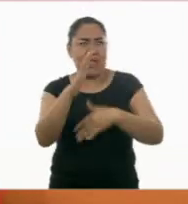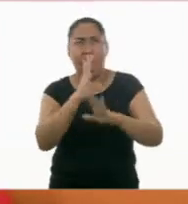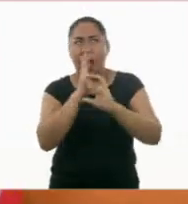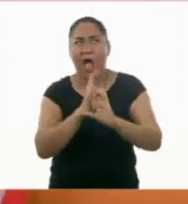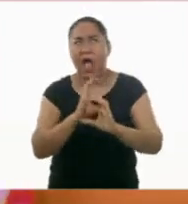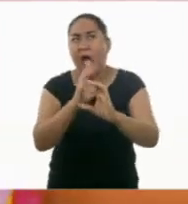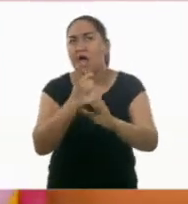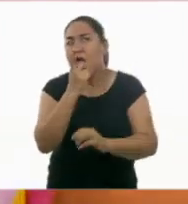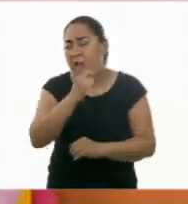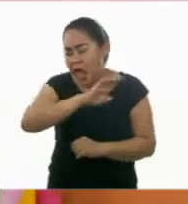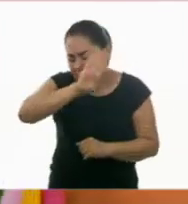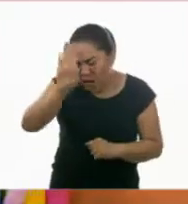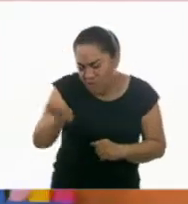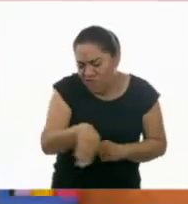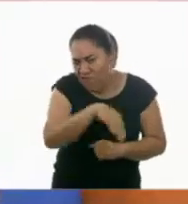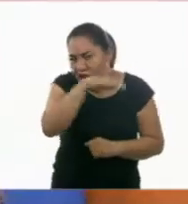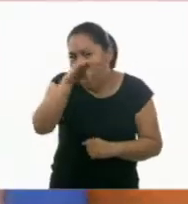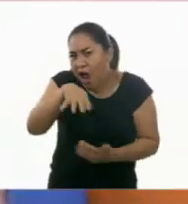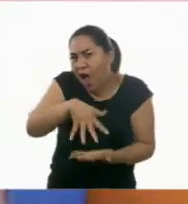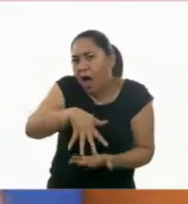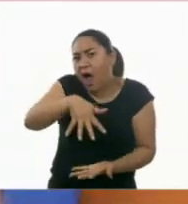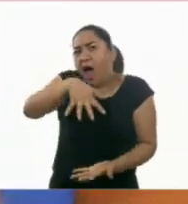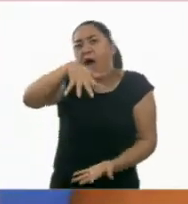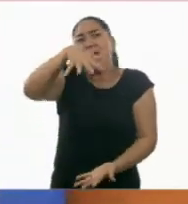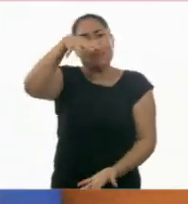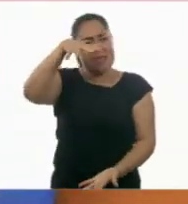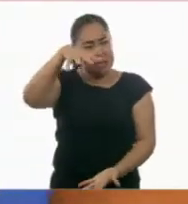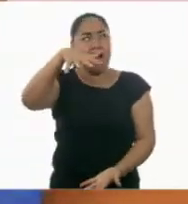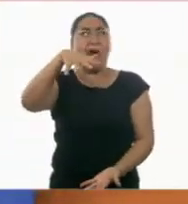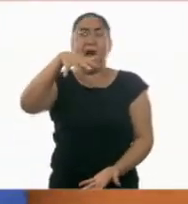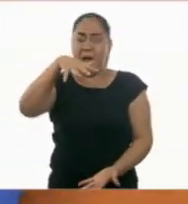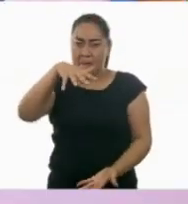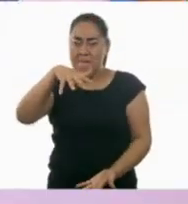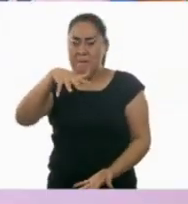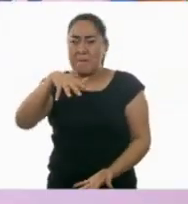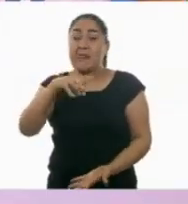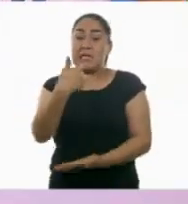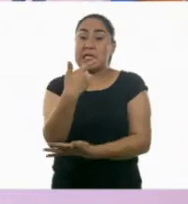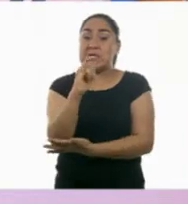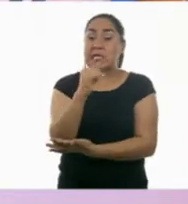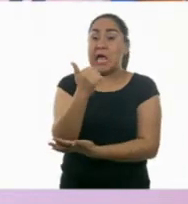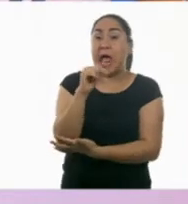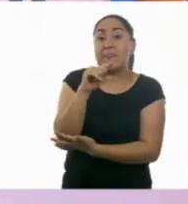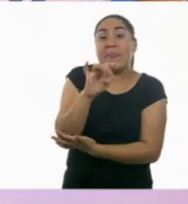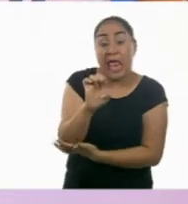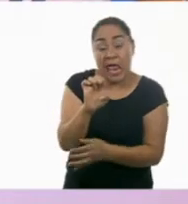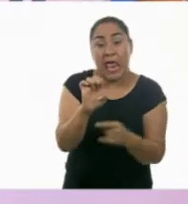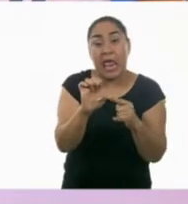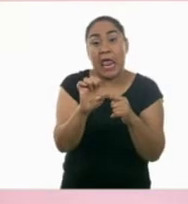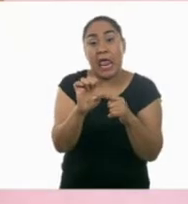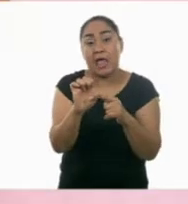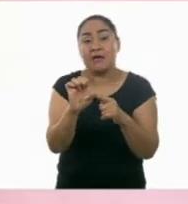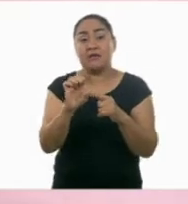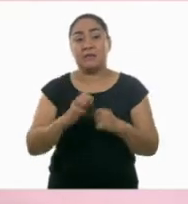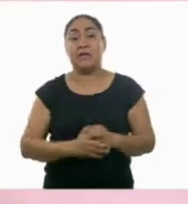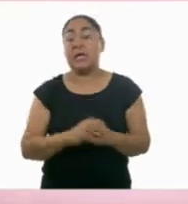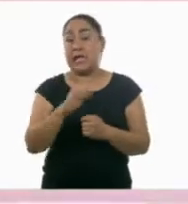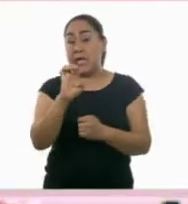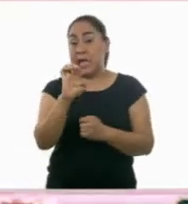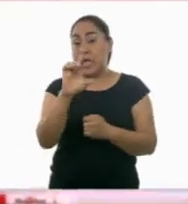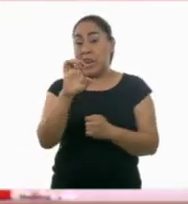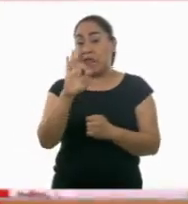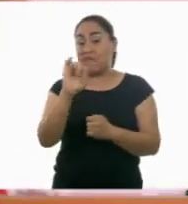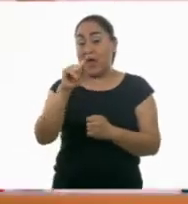un elefante gigante, ¿verdad? Entonces, gigante, ante y